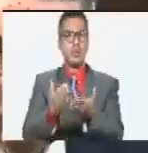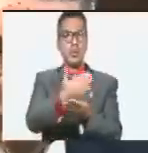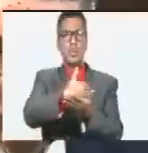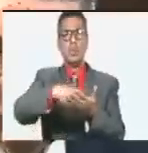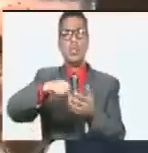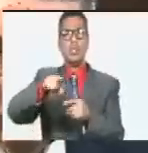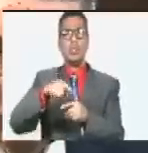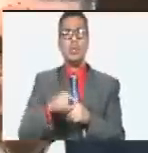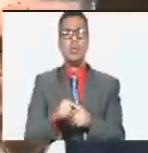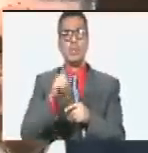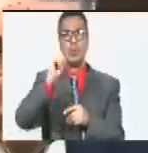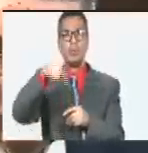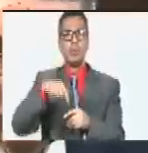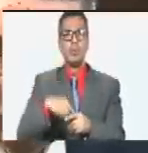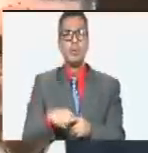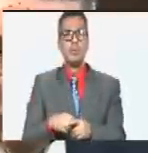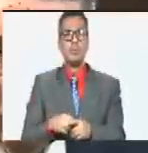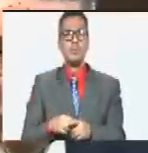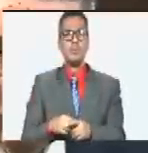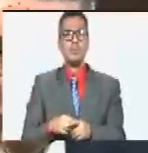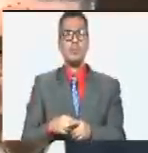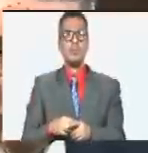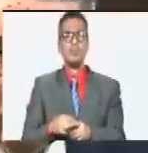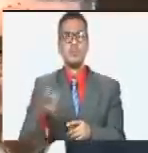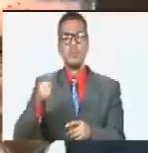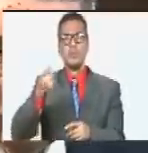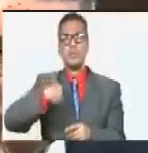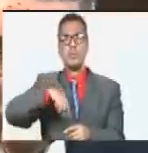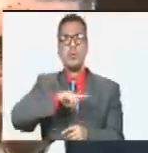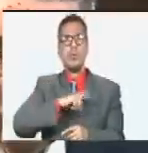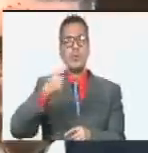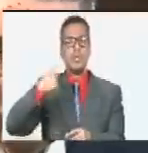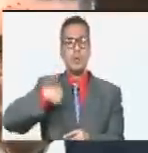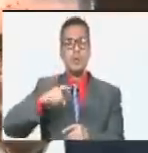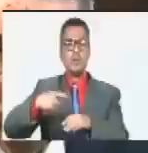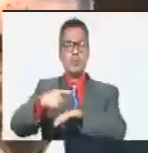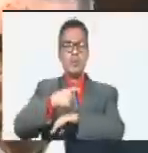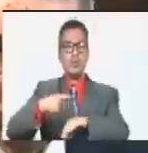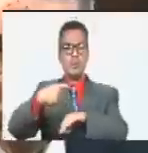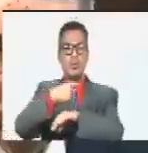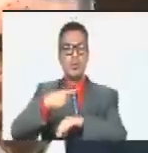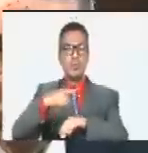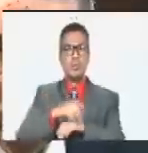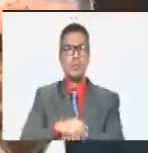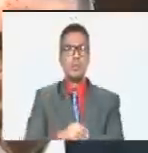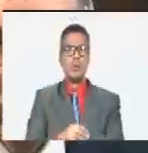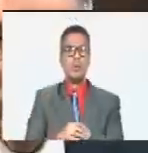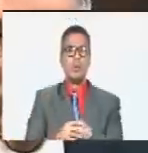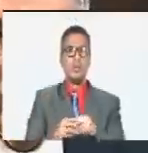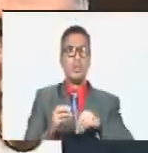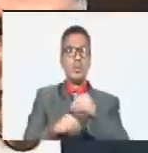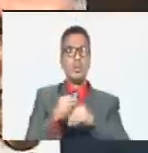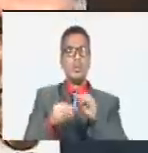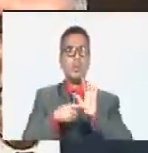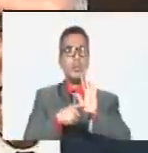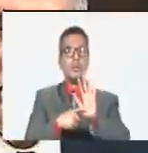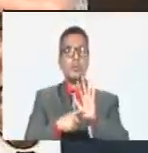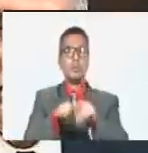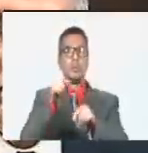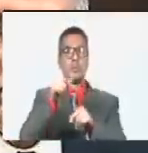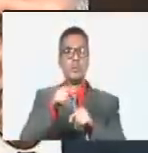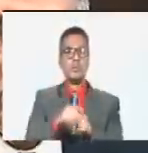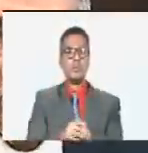eso, nosotros tenemos que ir buscando la manera de que nos presentemos de una manera